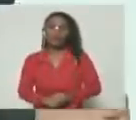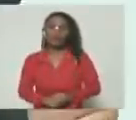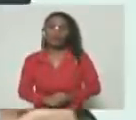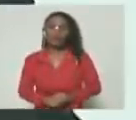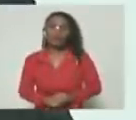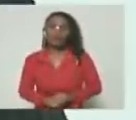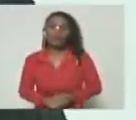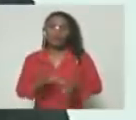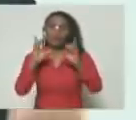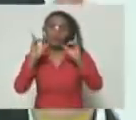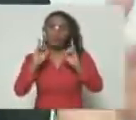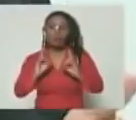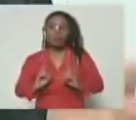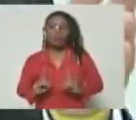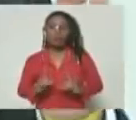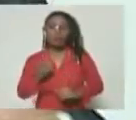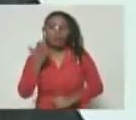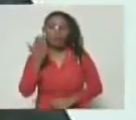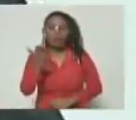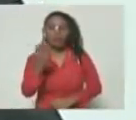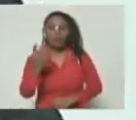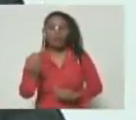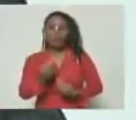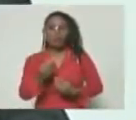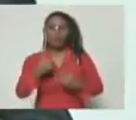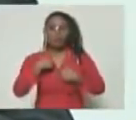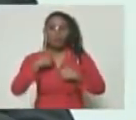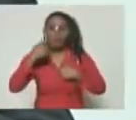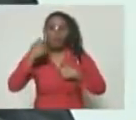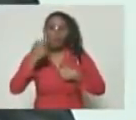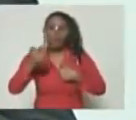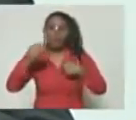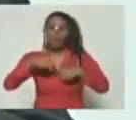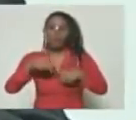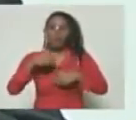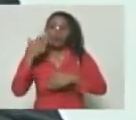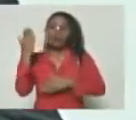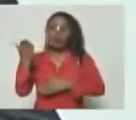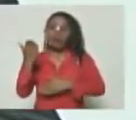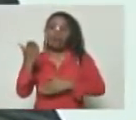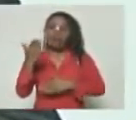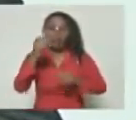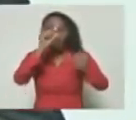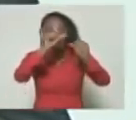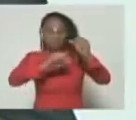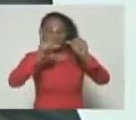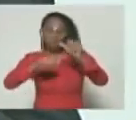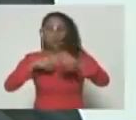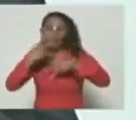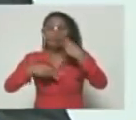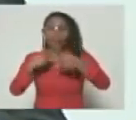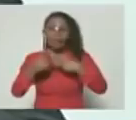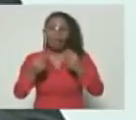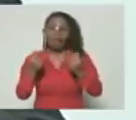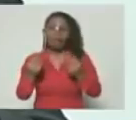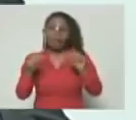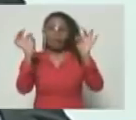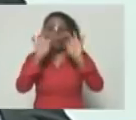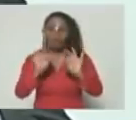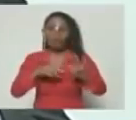Y decirle a usted, como se lo digo hoy acá, usted tiene que revisar su política económica, su modelo